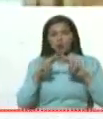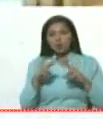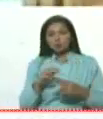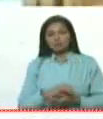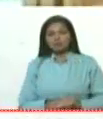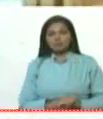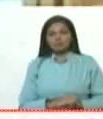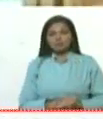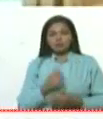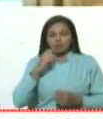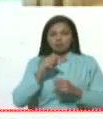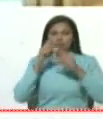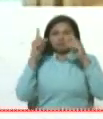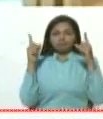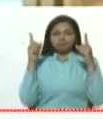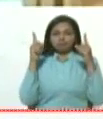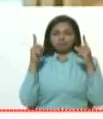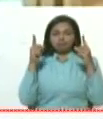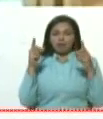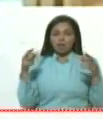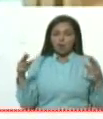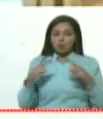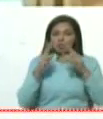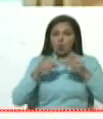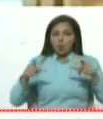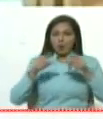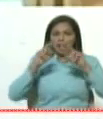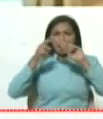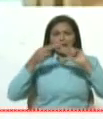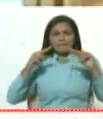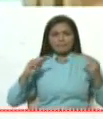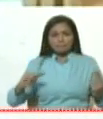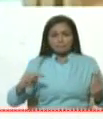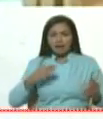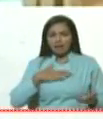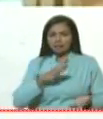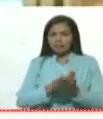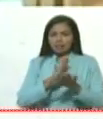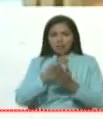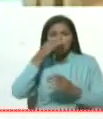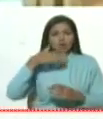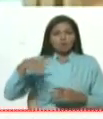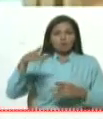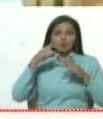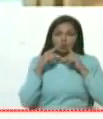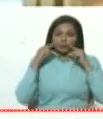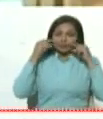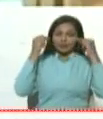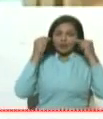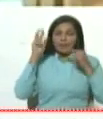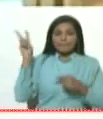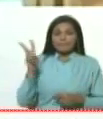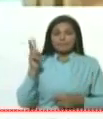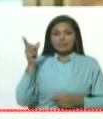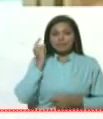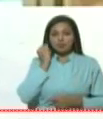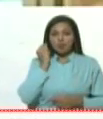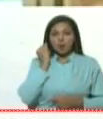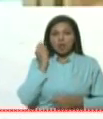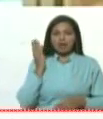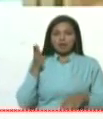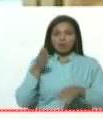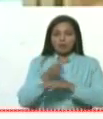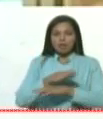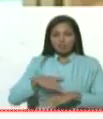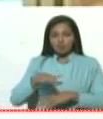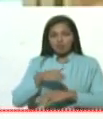se sorprenden encontrar un país en paz y al pueblo con una sonrisa y una Venezuela que va donde van,